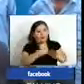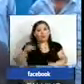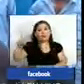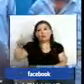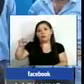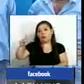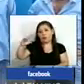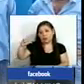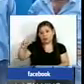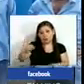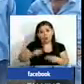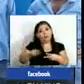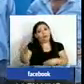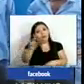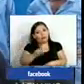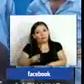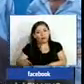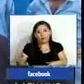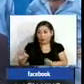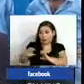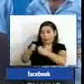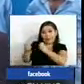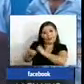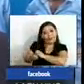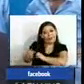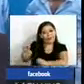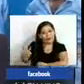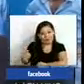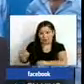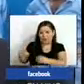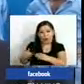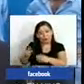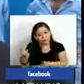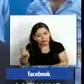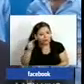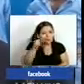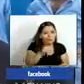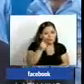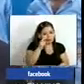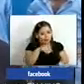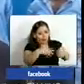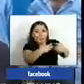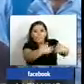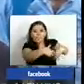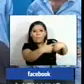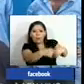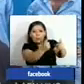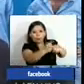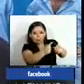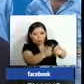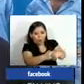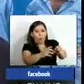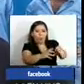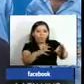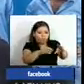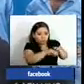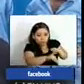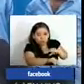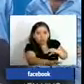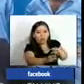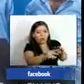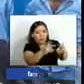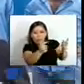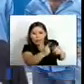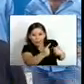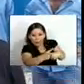siguiente semana el equipo de ANDA que me acompaña ese día, vamos a venir y vamos a hacer cambios de motor, cambio de bomba, cambio de árbol de